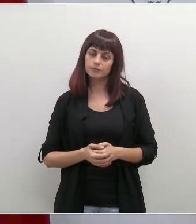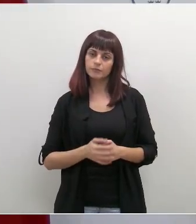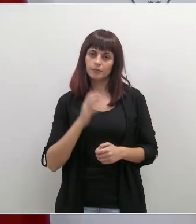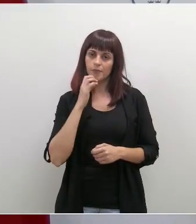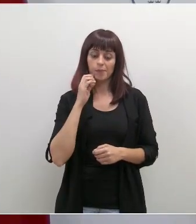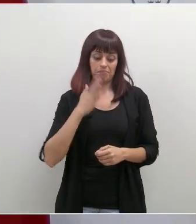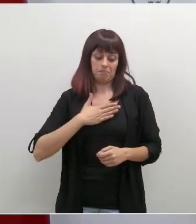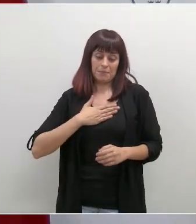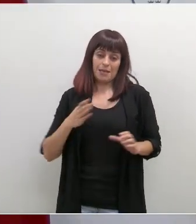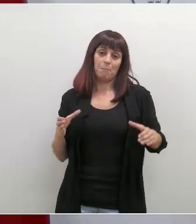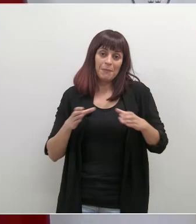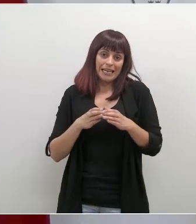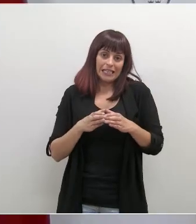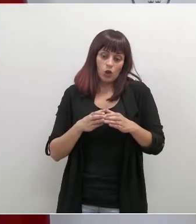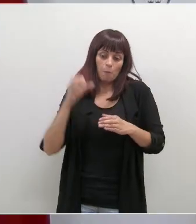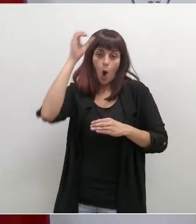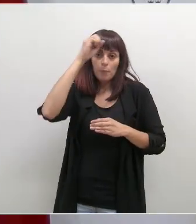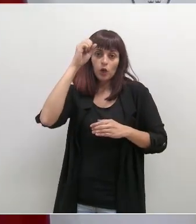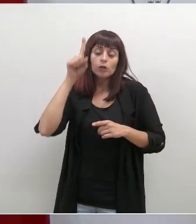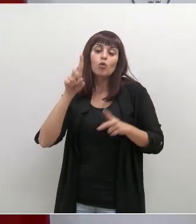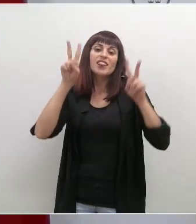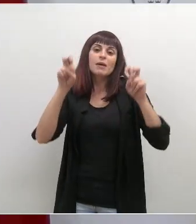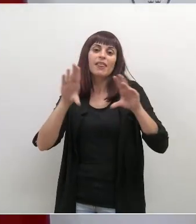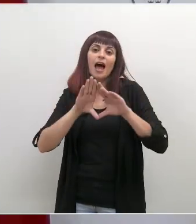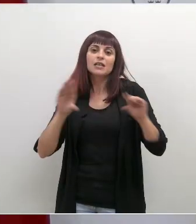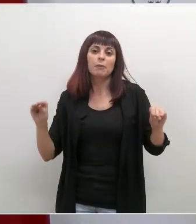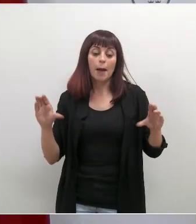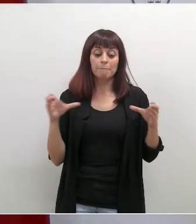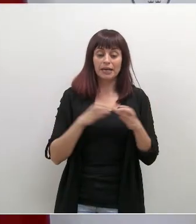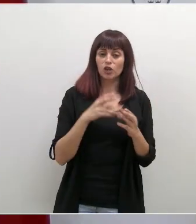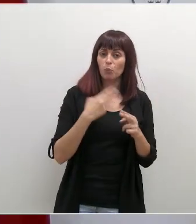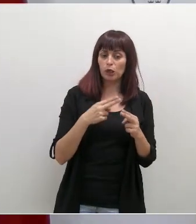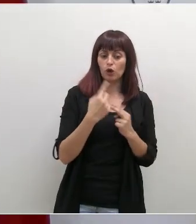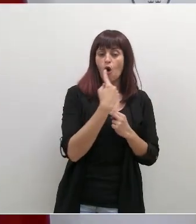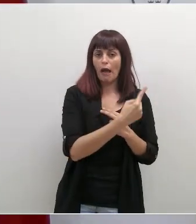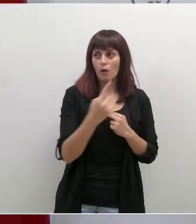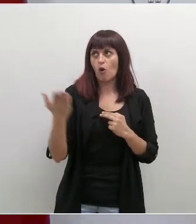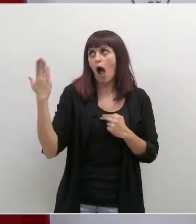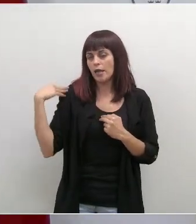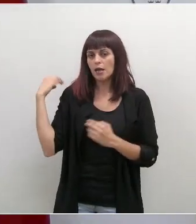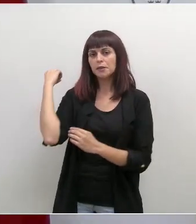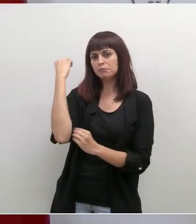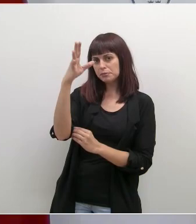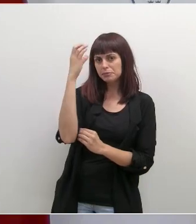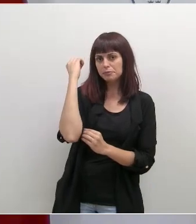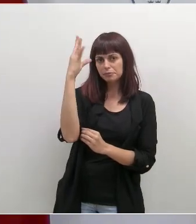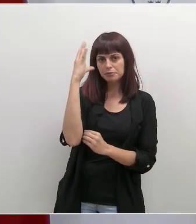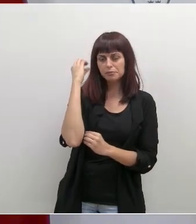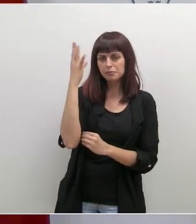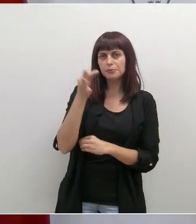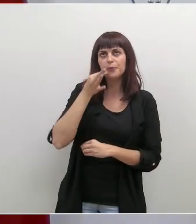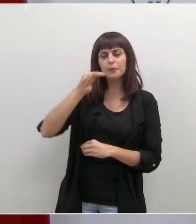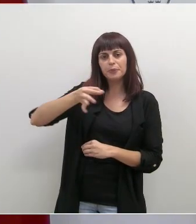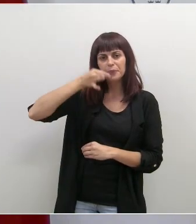como partidos, bueno, pues es una cuestión de la Asamblea. Cada partido político, lógicamente, pues ayer expuso cuáles fueron